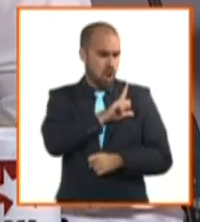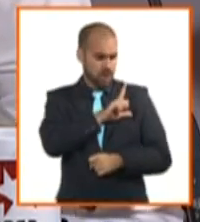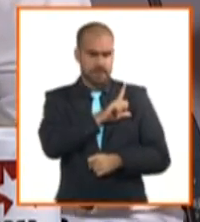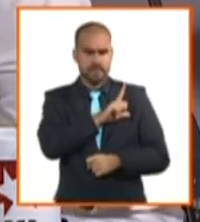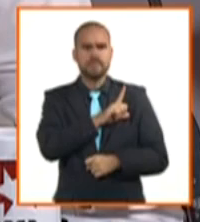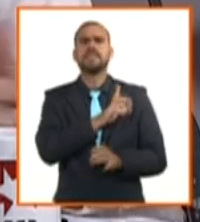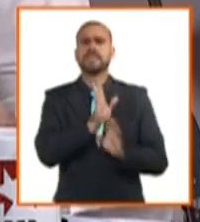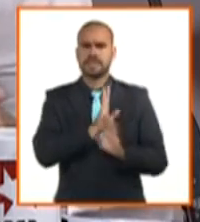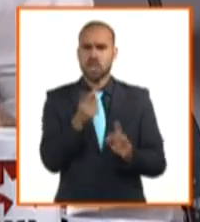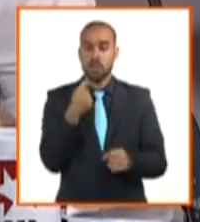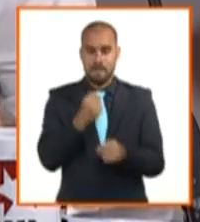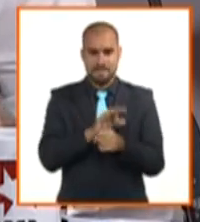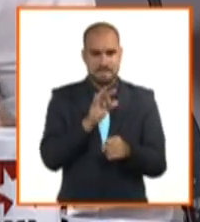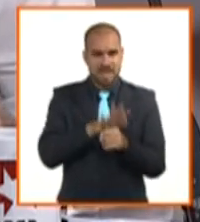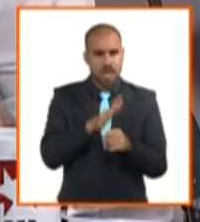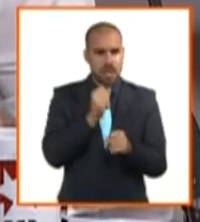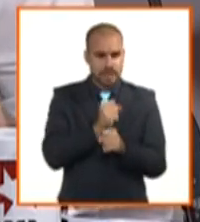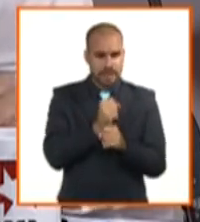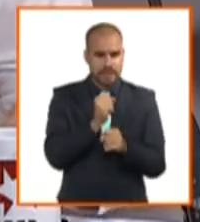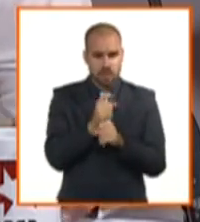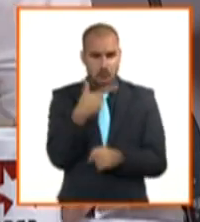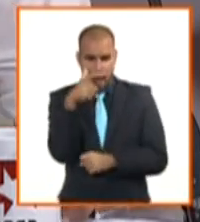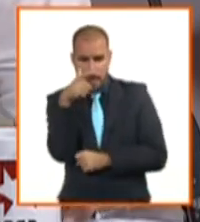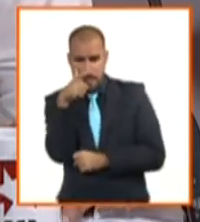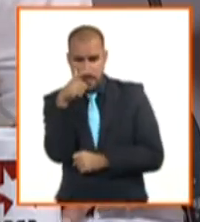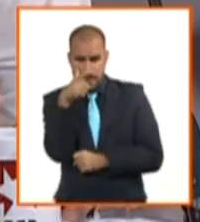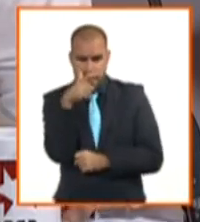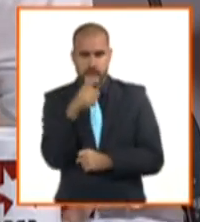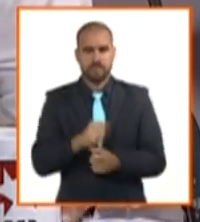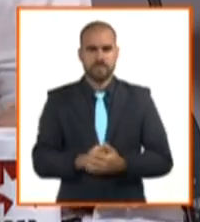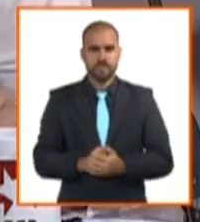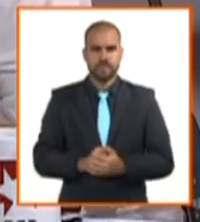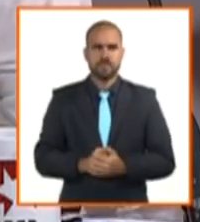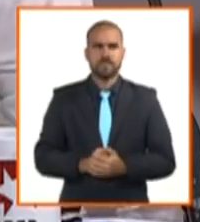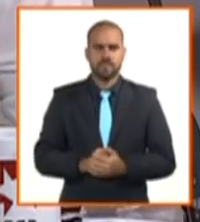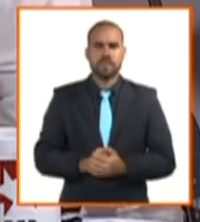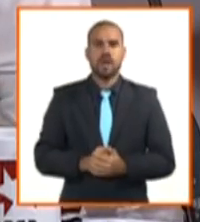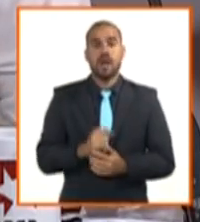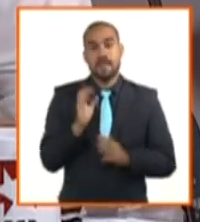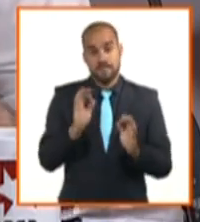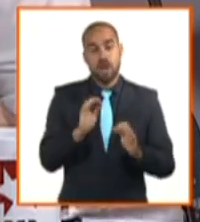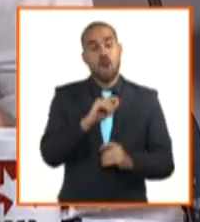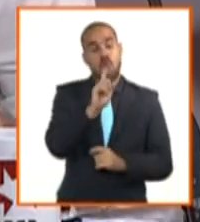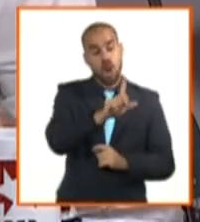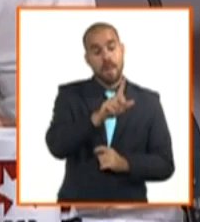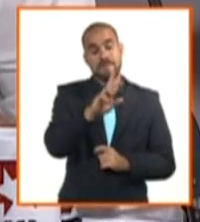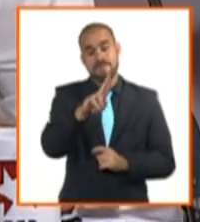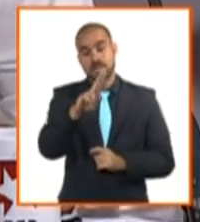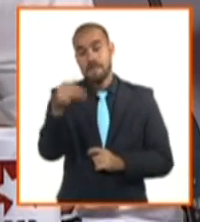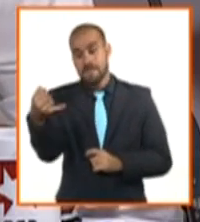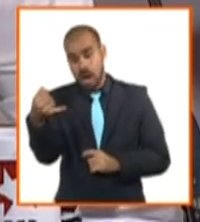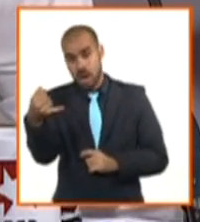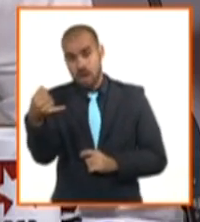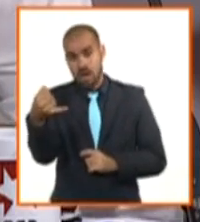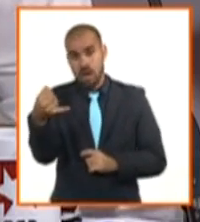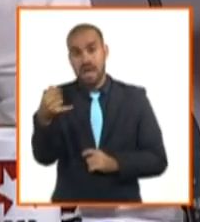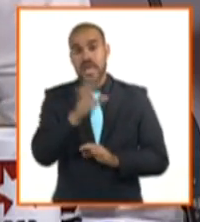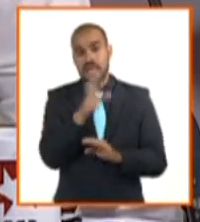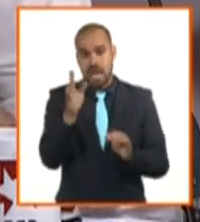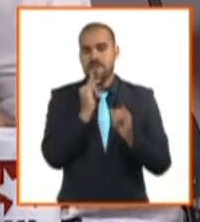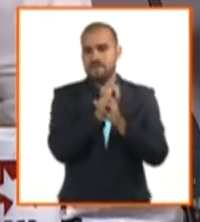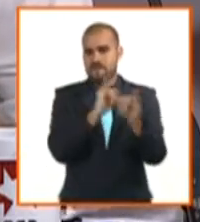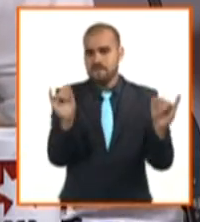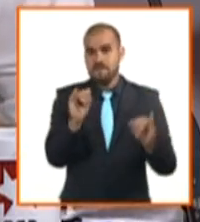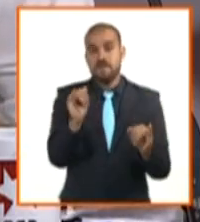de manera escalonada nosotros tuvimos la oportunidad que lunes martes y miércoles se emitieron tres avisos de alerta